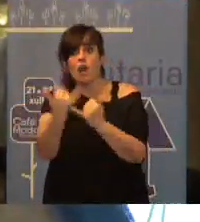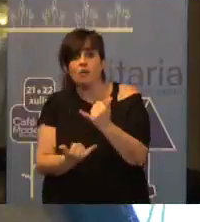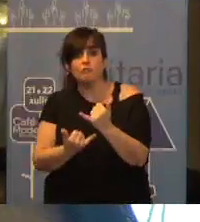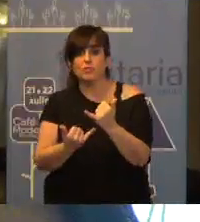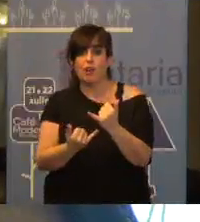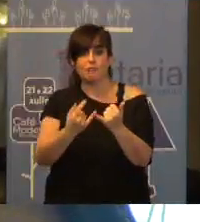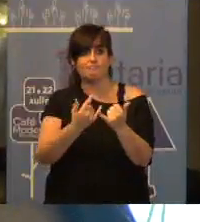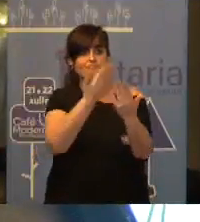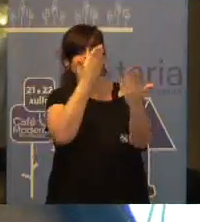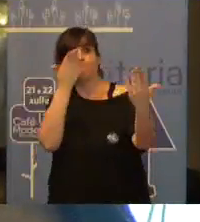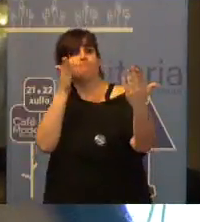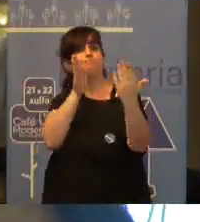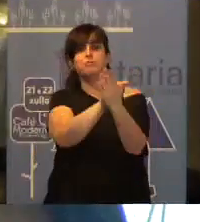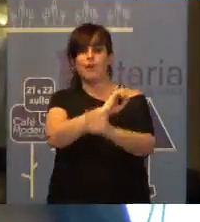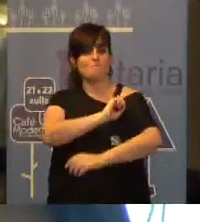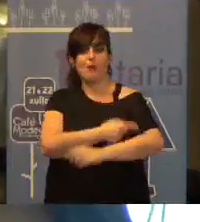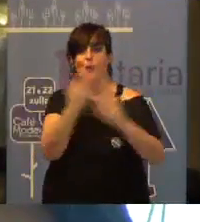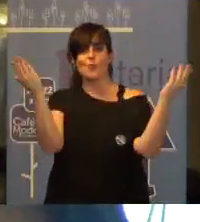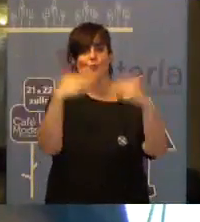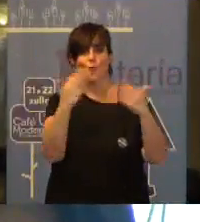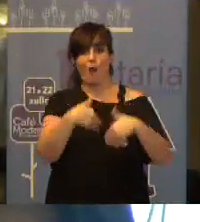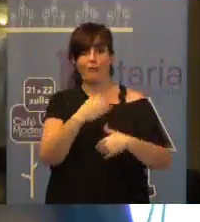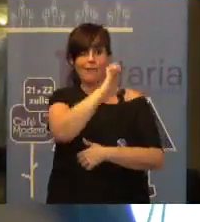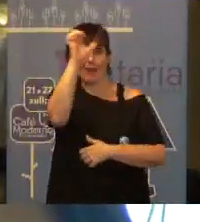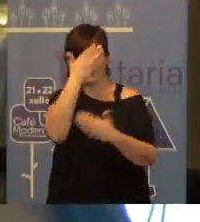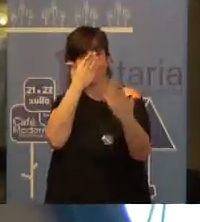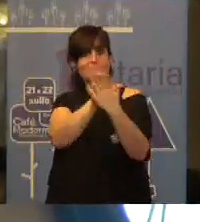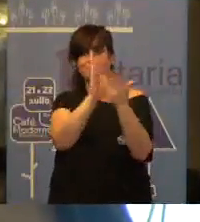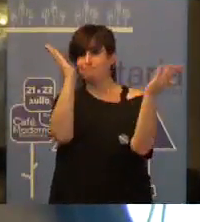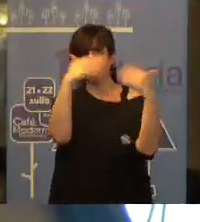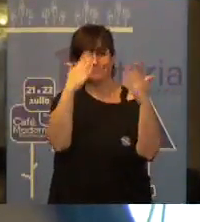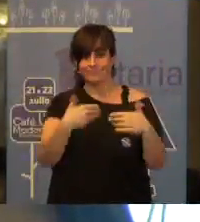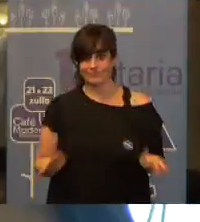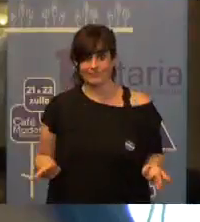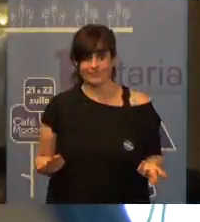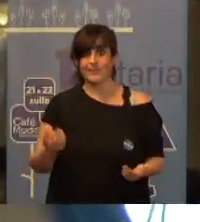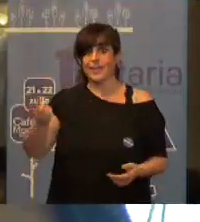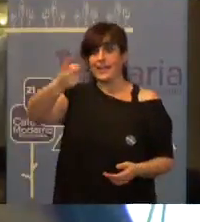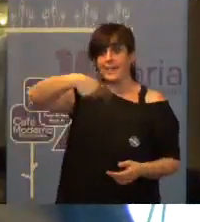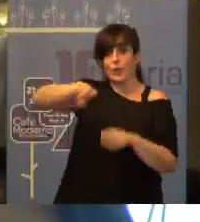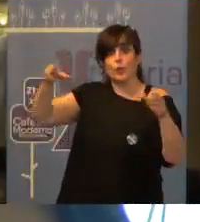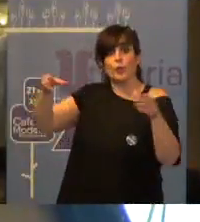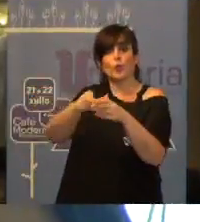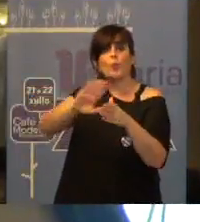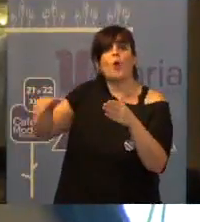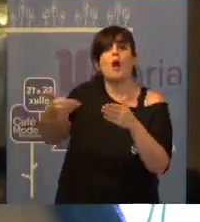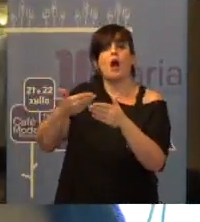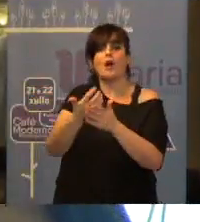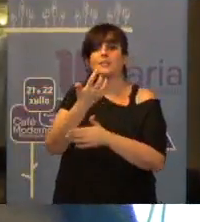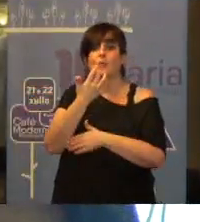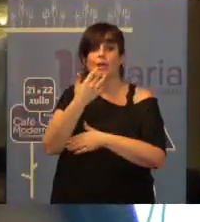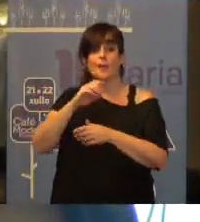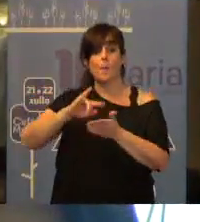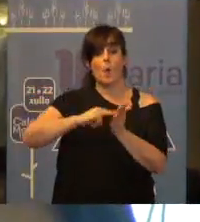para plantarlle cara á Unión Europea. Non houbo valor, nin siquiera foron capaces de ter a valentía de aplicar o plan